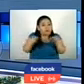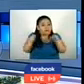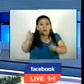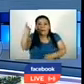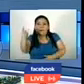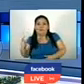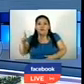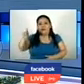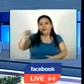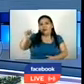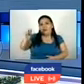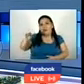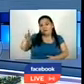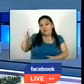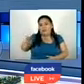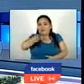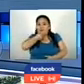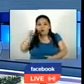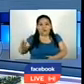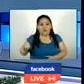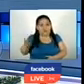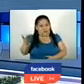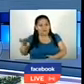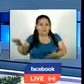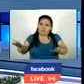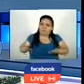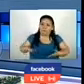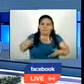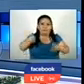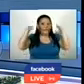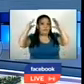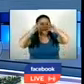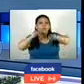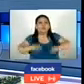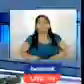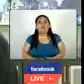Pichinte que nos actualiza la información. Adelante David, buenas noches.